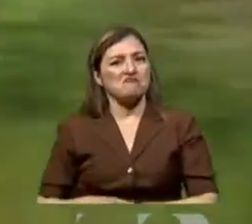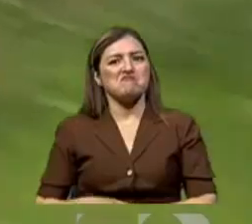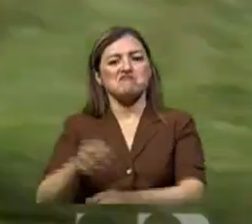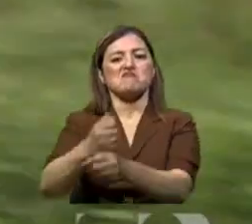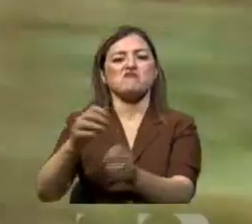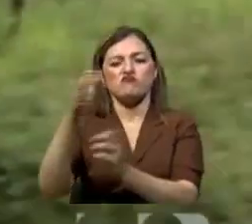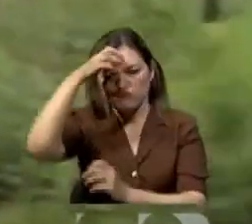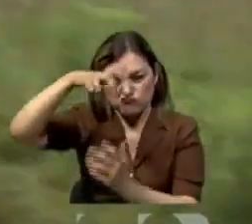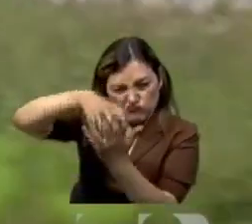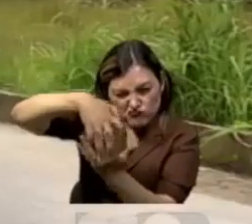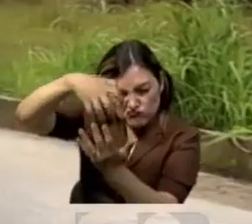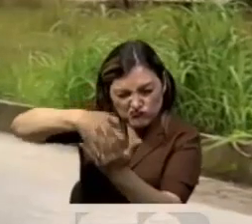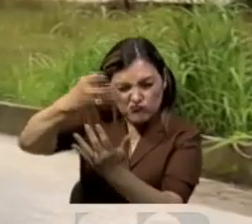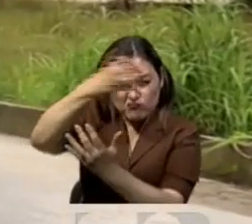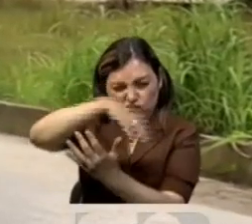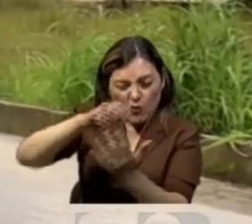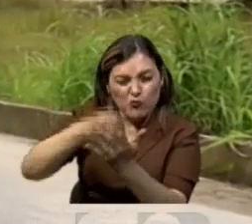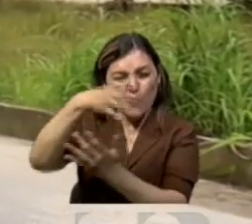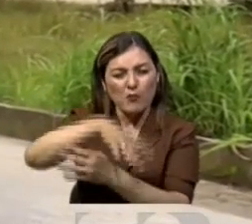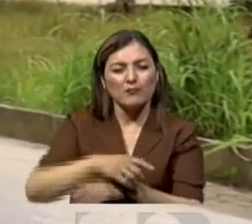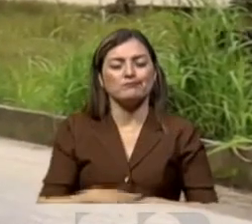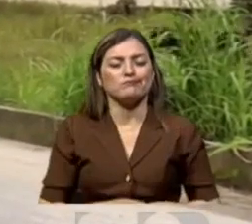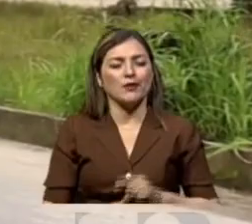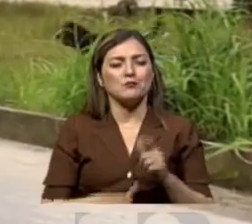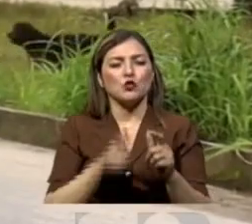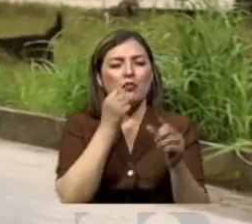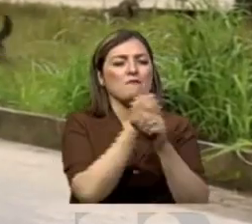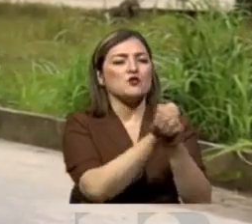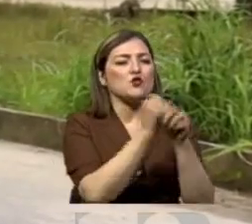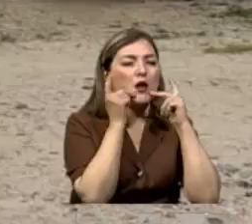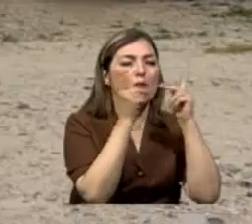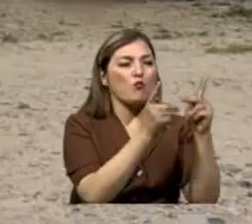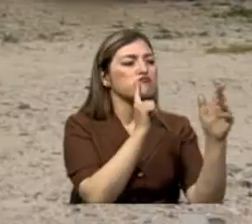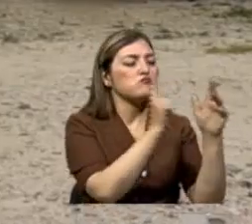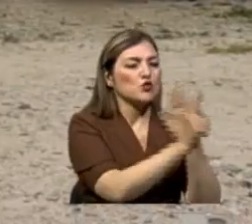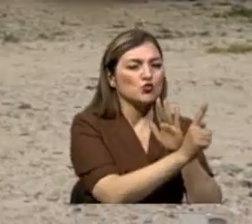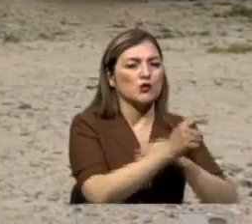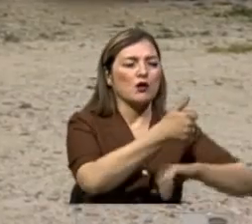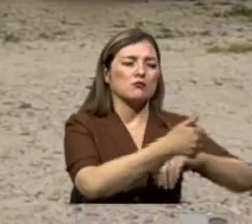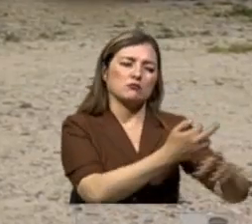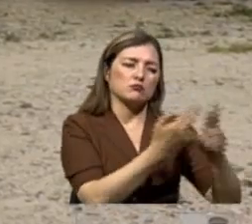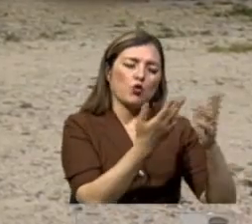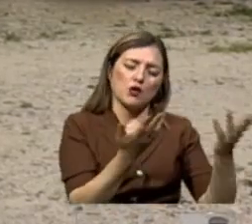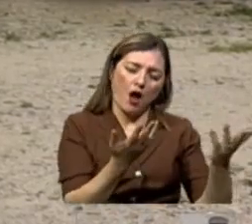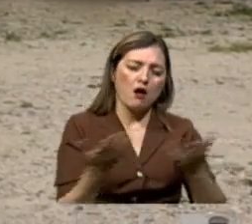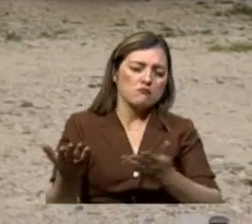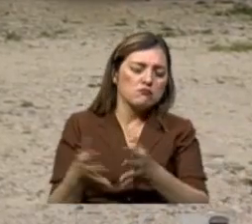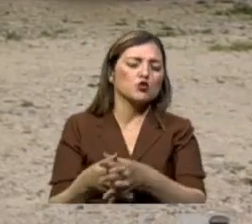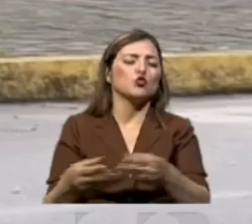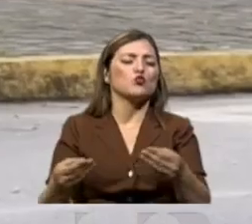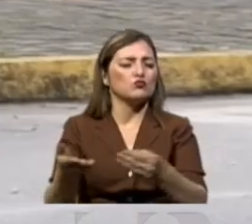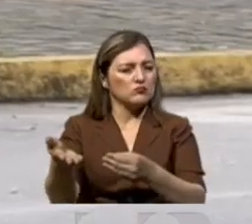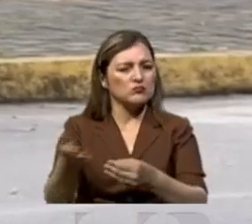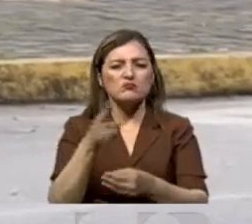la Defensoría del Pueblo en Napo, quienes ya han denunciado y esperan que las autoridades respondan favorablemente y den con